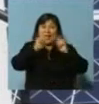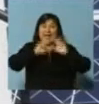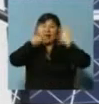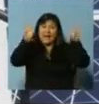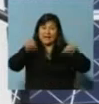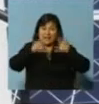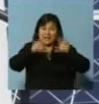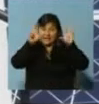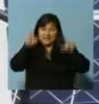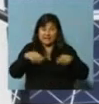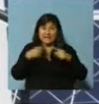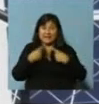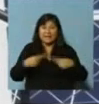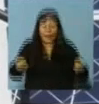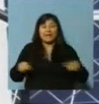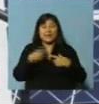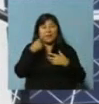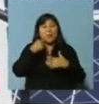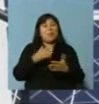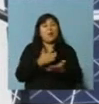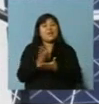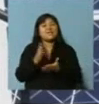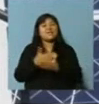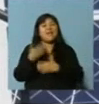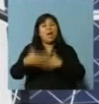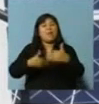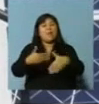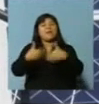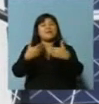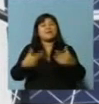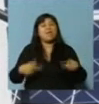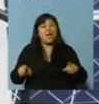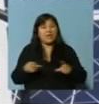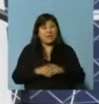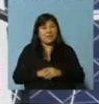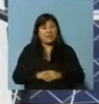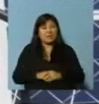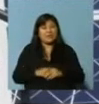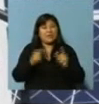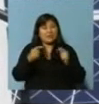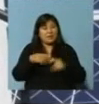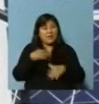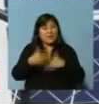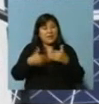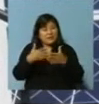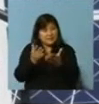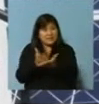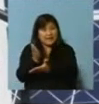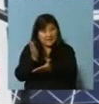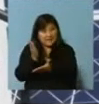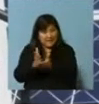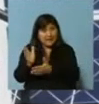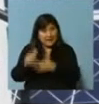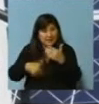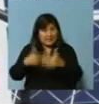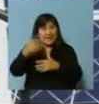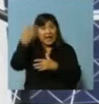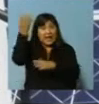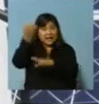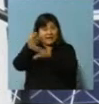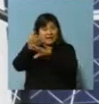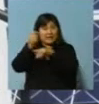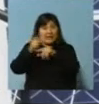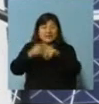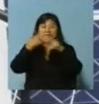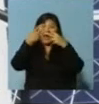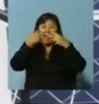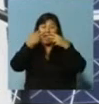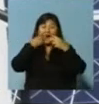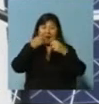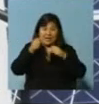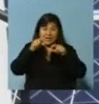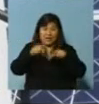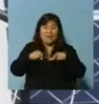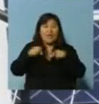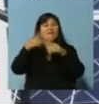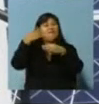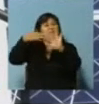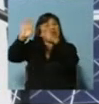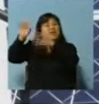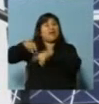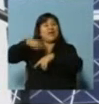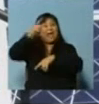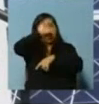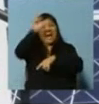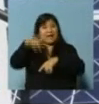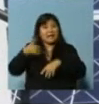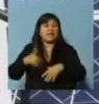seguir aumentando, obviamente, la capacidad de generación de energía, y toda esa energía se la estamos vendiendo al resto